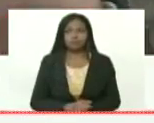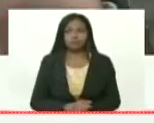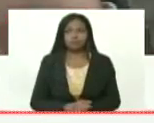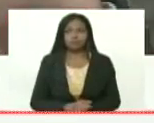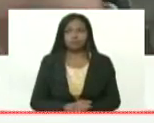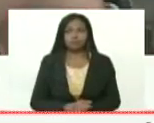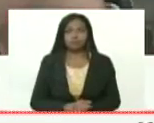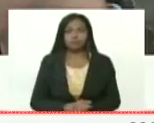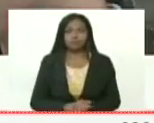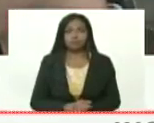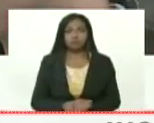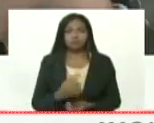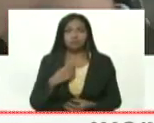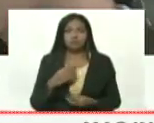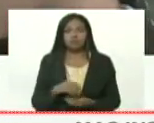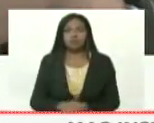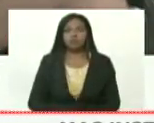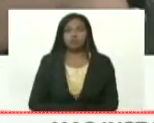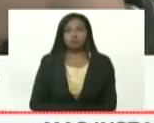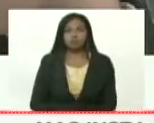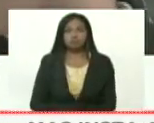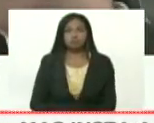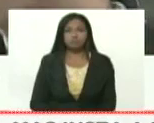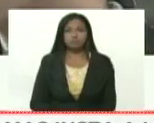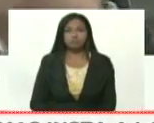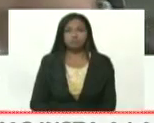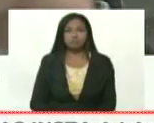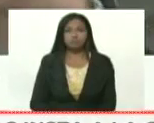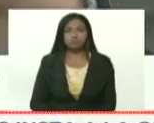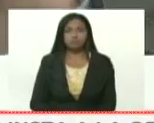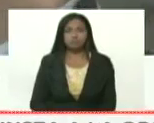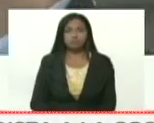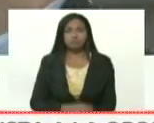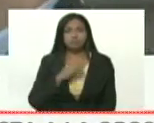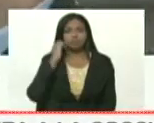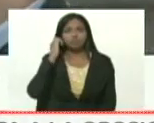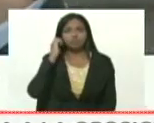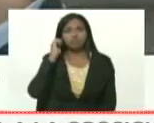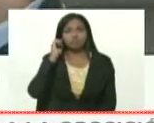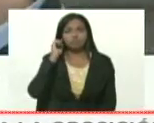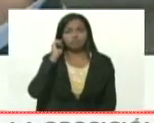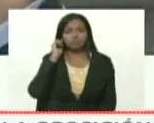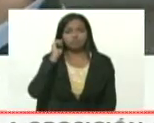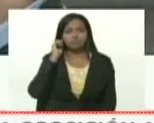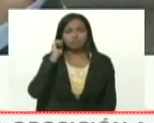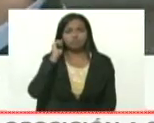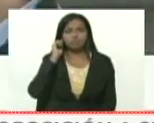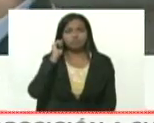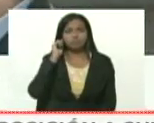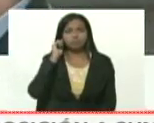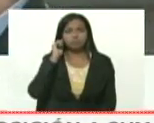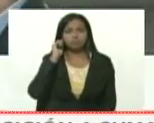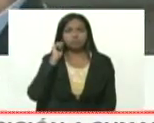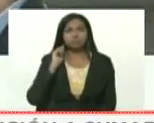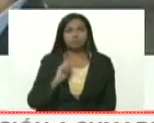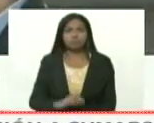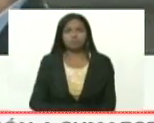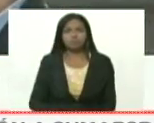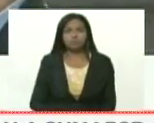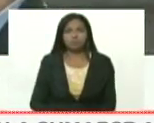propuse un trabajo, o sea, va a estar en desarrollo ya, tengo en una parte censo. De, de inteligencia